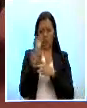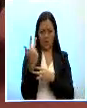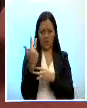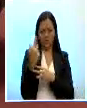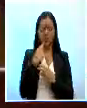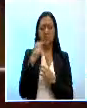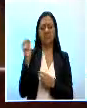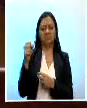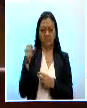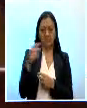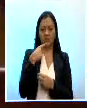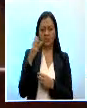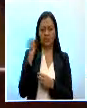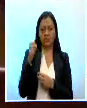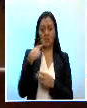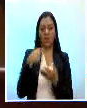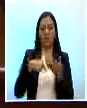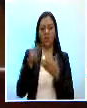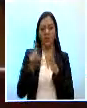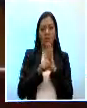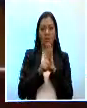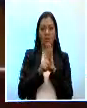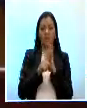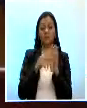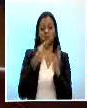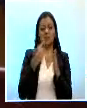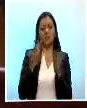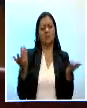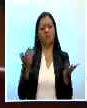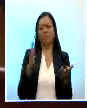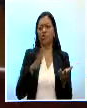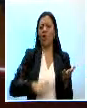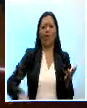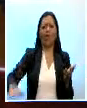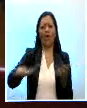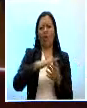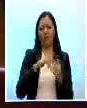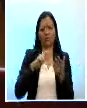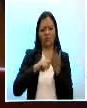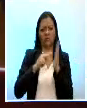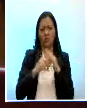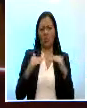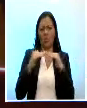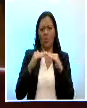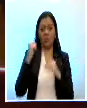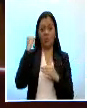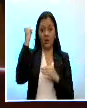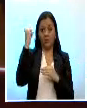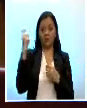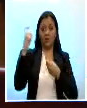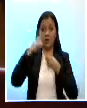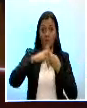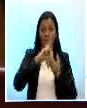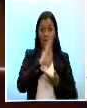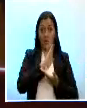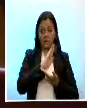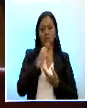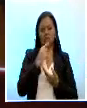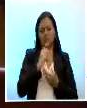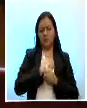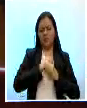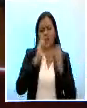En efecto, es así que así se aprobó esta ley. Entonces, todos tienen el mismo derecho. Los afiliados a la Seguridad Social